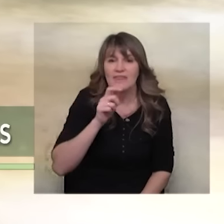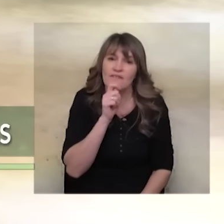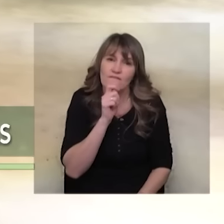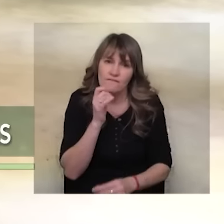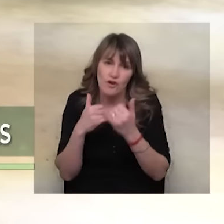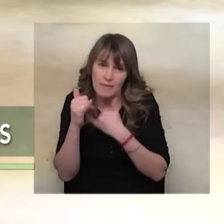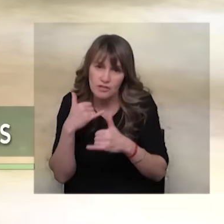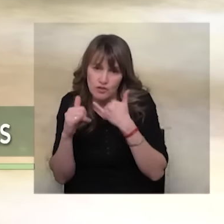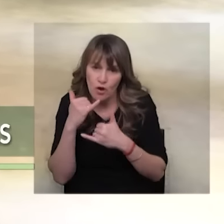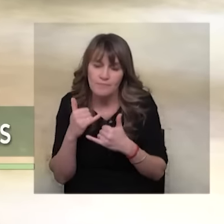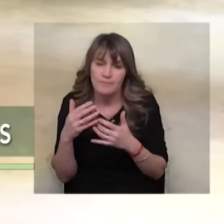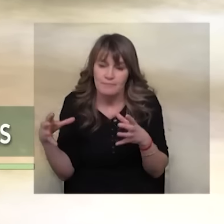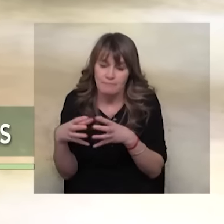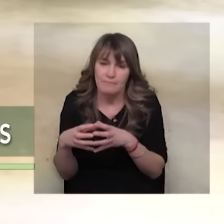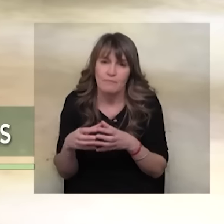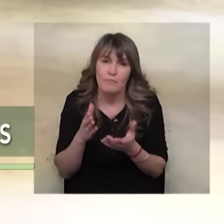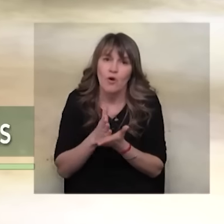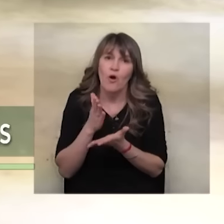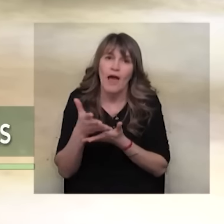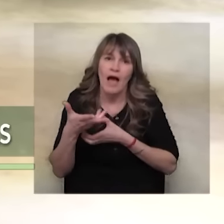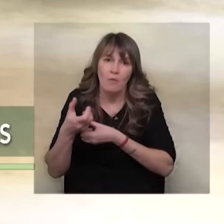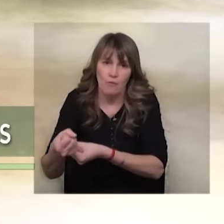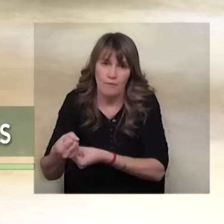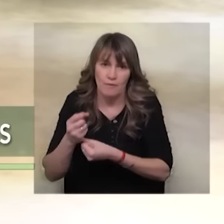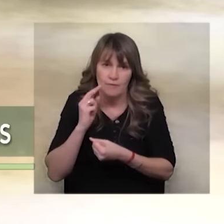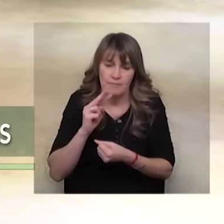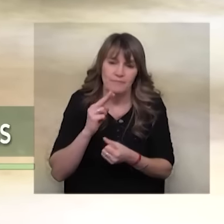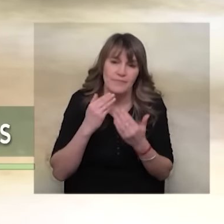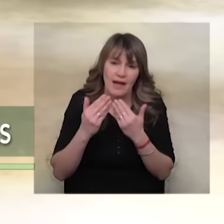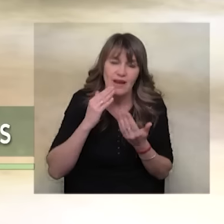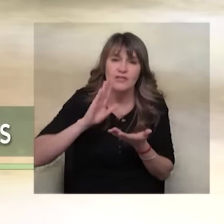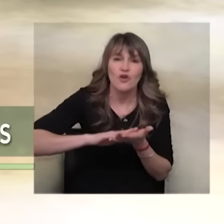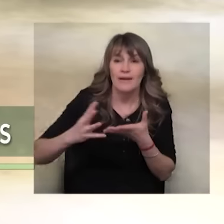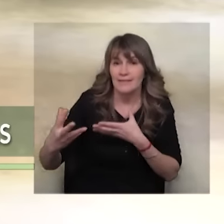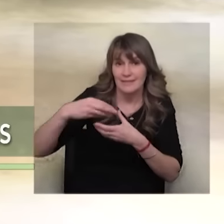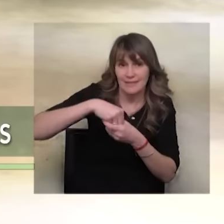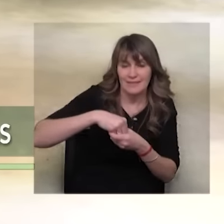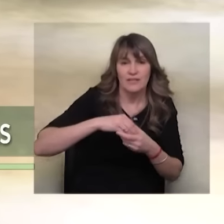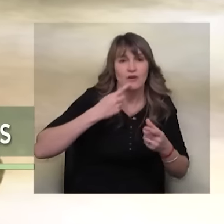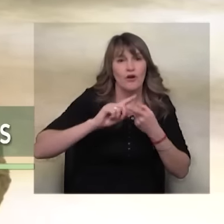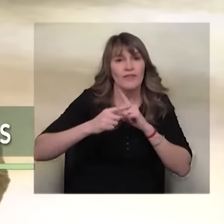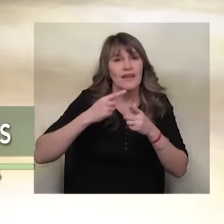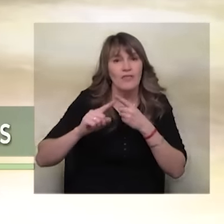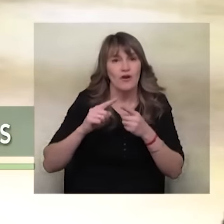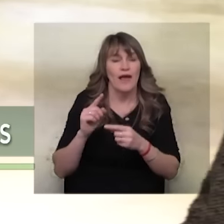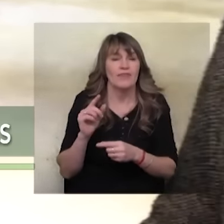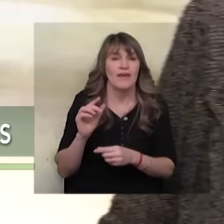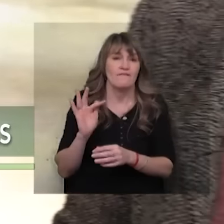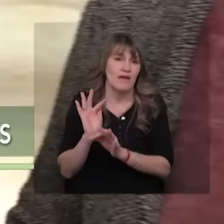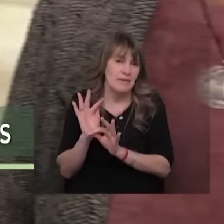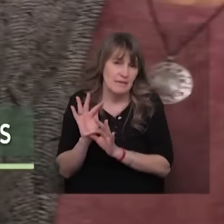aquí en el espacio colabora y vamos a hablar unos segunditos sobre este tema con la integrante de la coordinadora de feminismo su María adelia